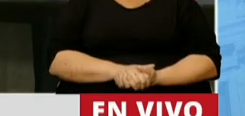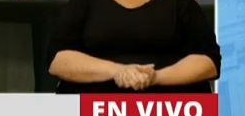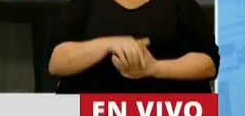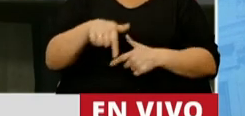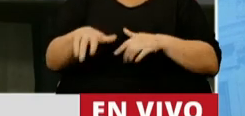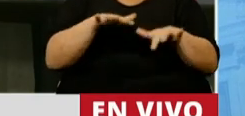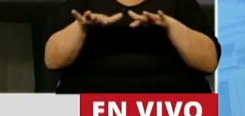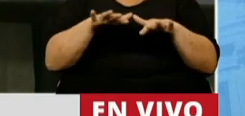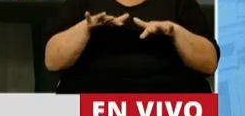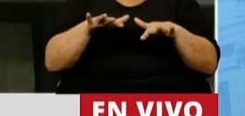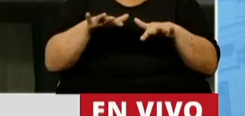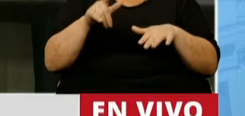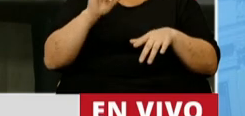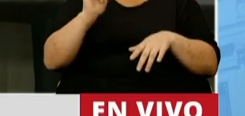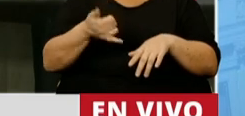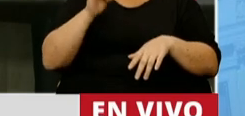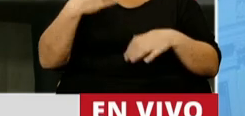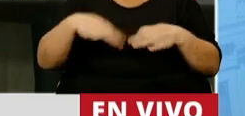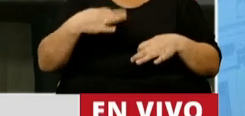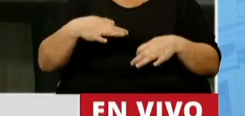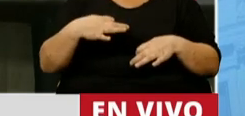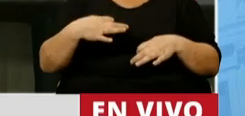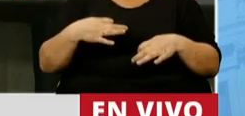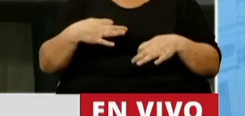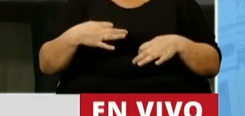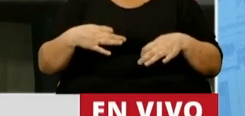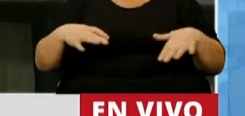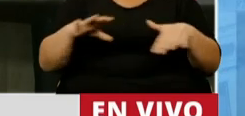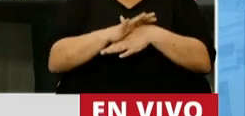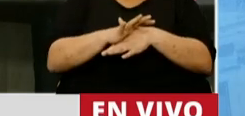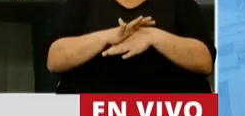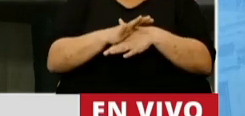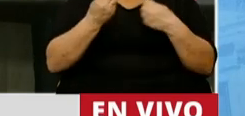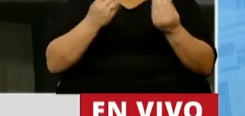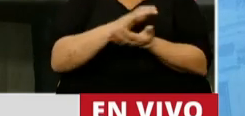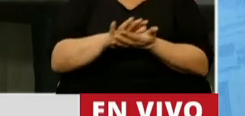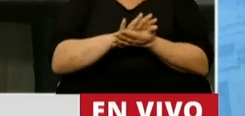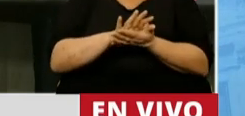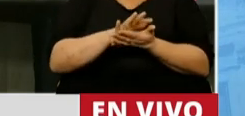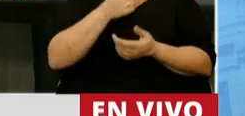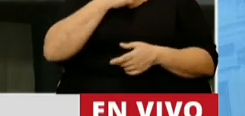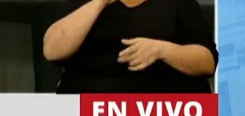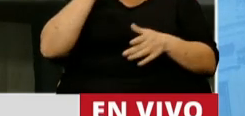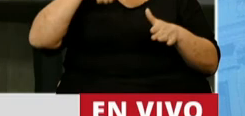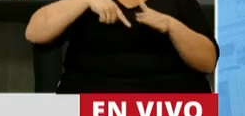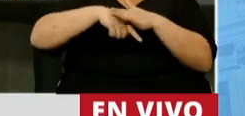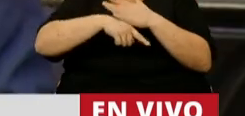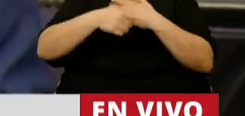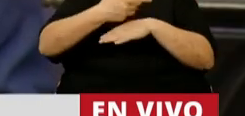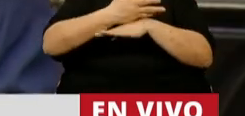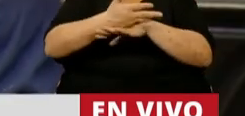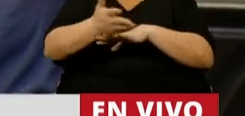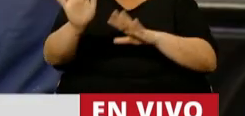las circunstancias nos piden estar a esa altura. No quiero ahondar mucho más, el